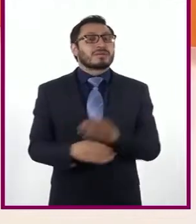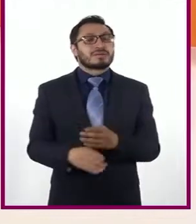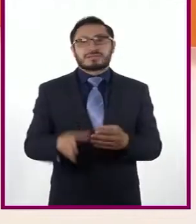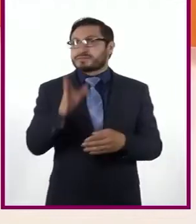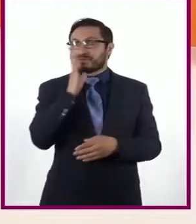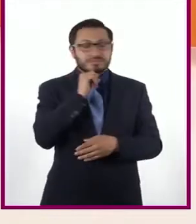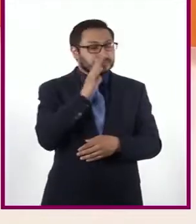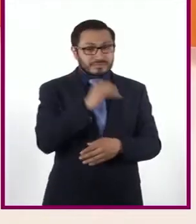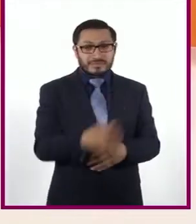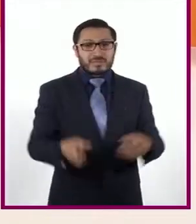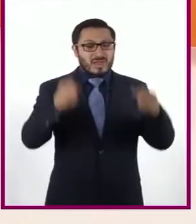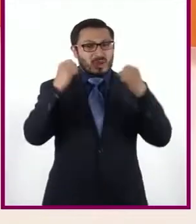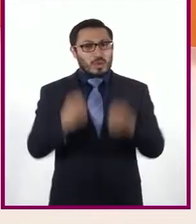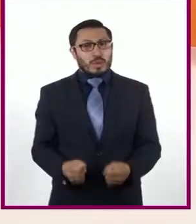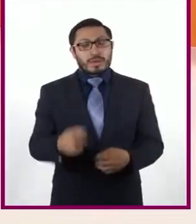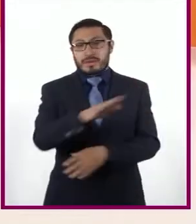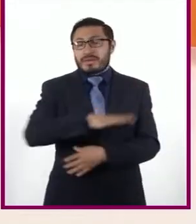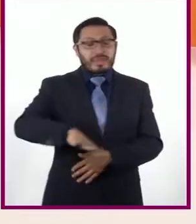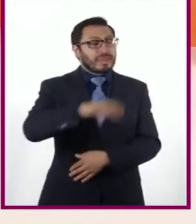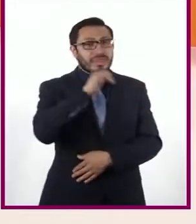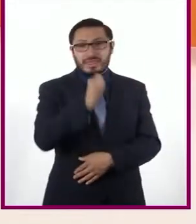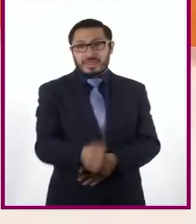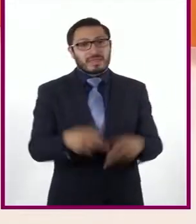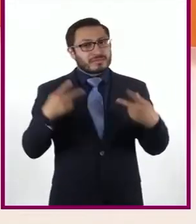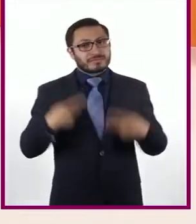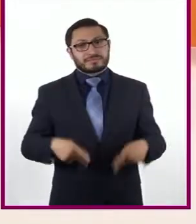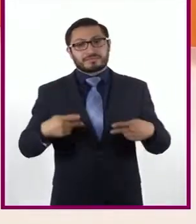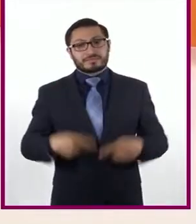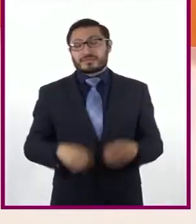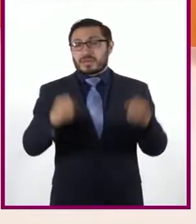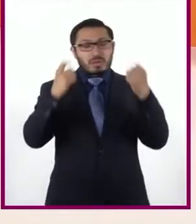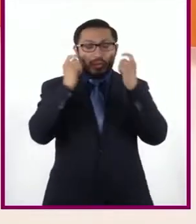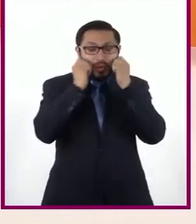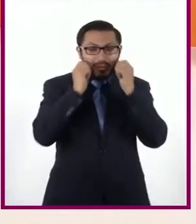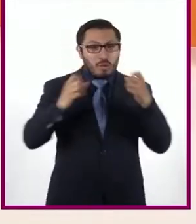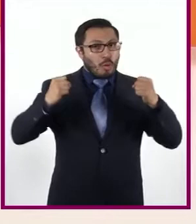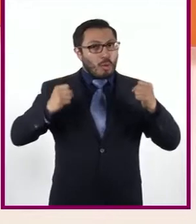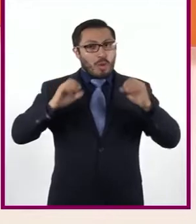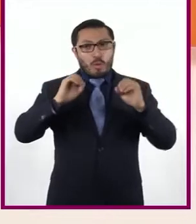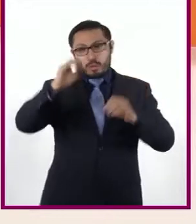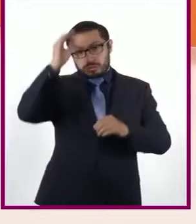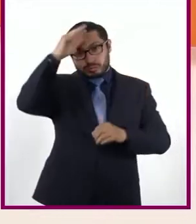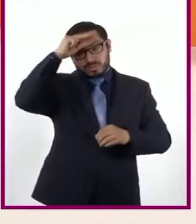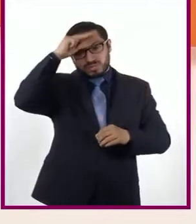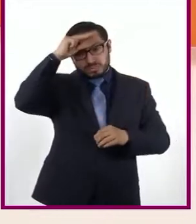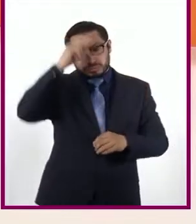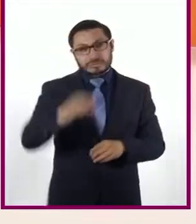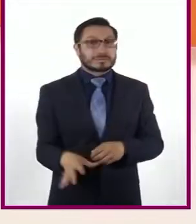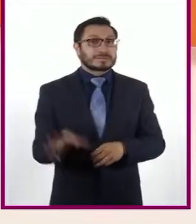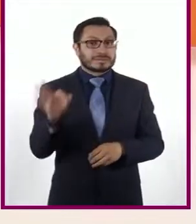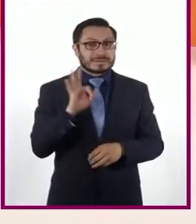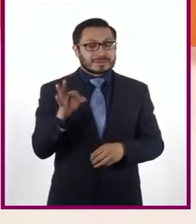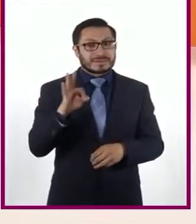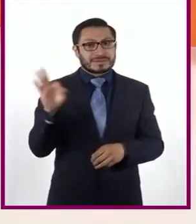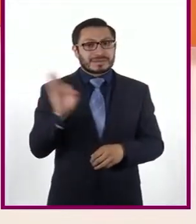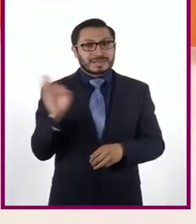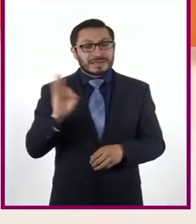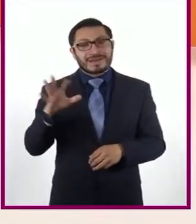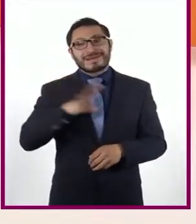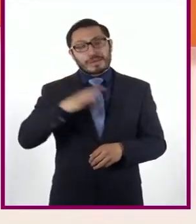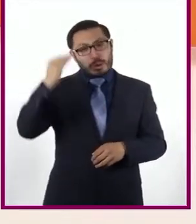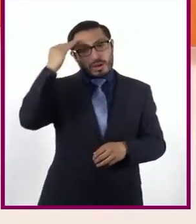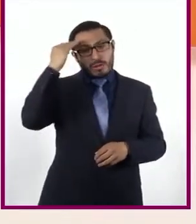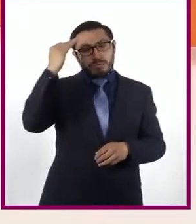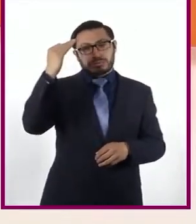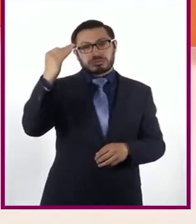puede haber seguridad para nadie, por fuerte o sabio que sea, de existir todo el tiempo que,